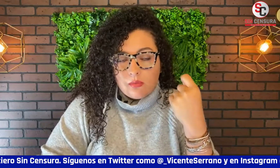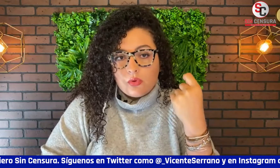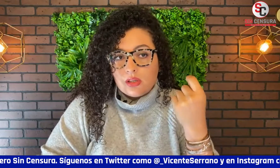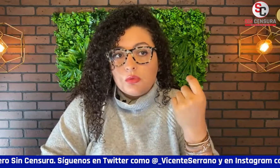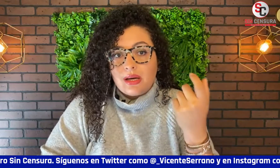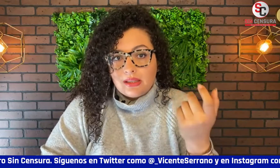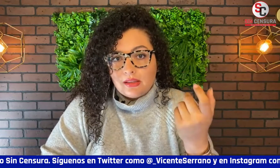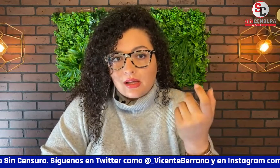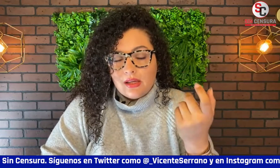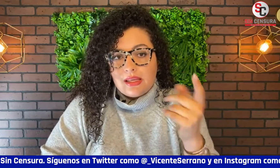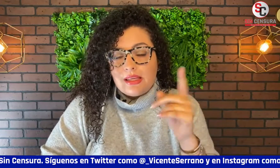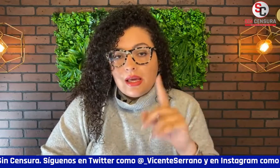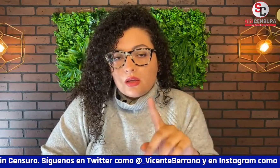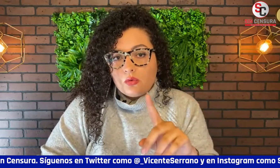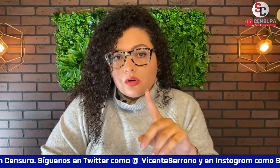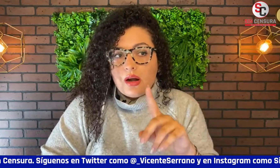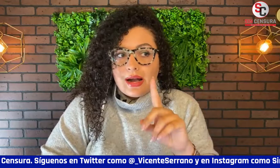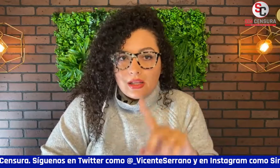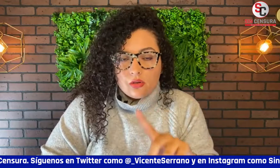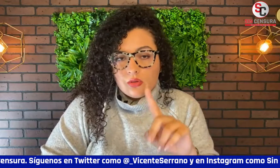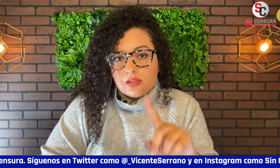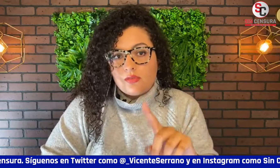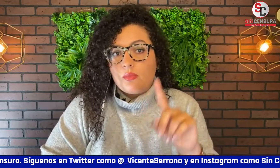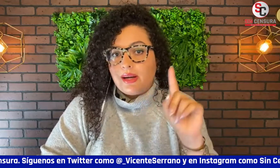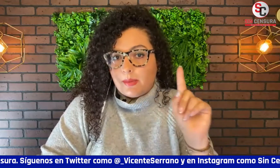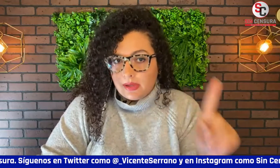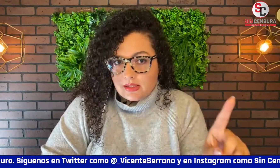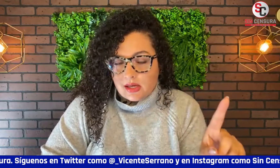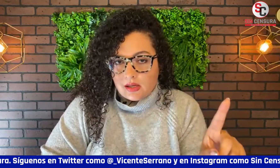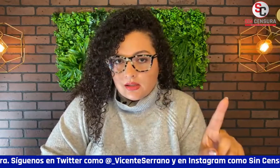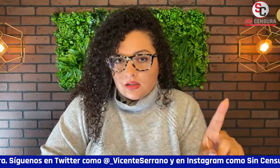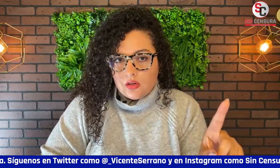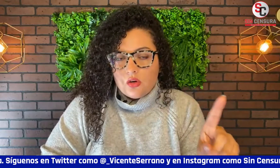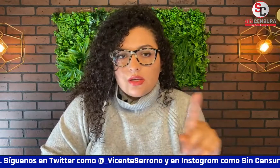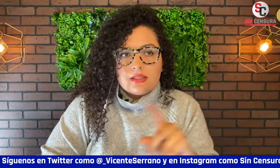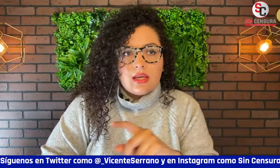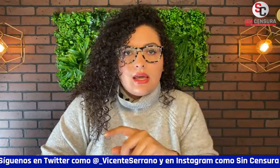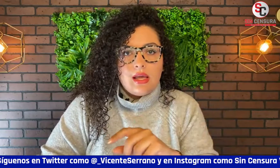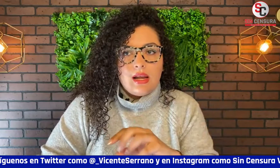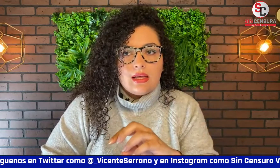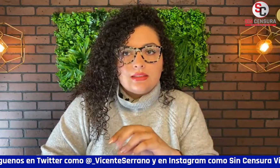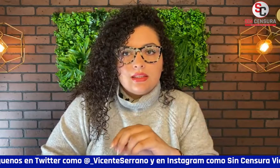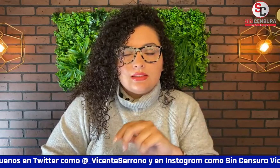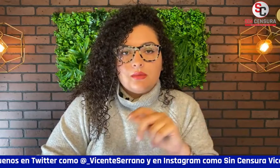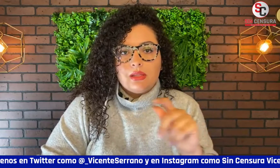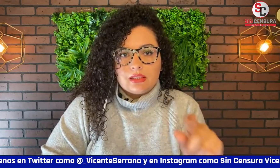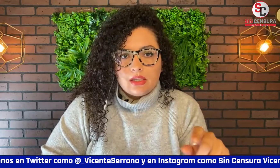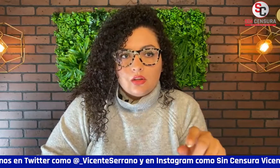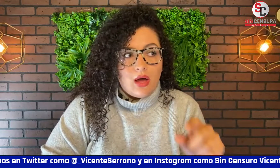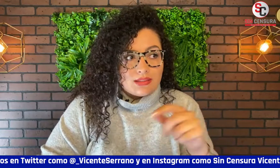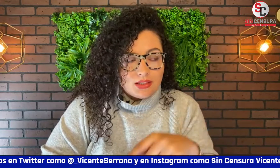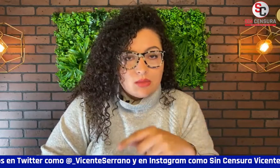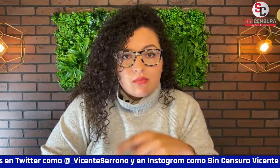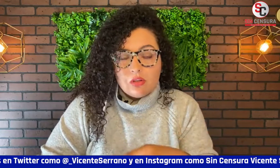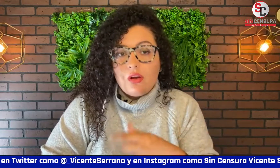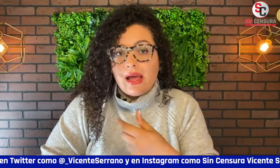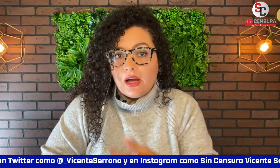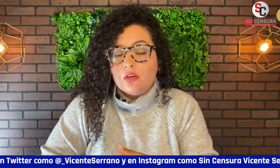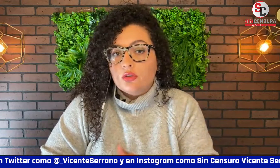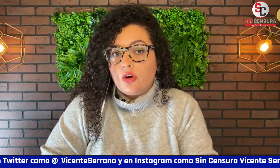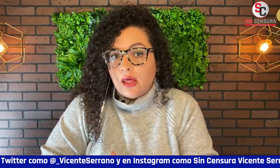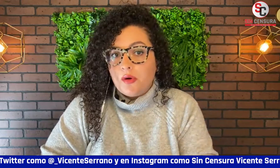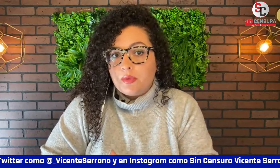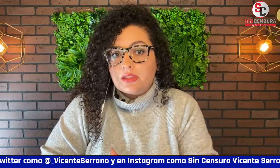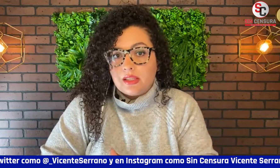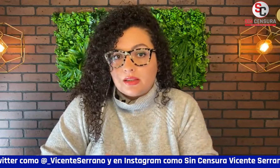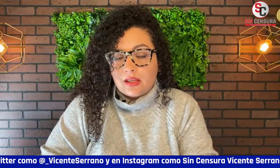claro que está imponiendo agenda. Y ahí hay un reto y un desafío para la prensa. No es que la esté estigmatizando, hasta este momento la